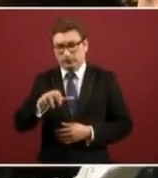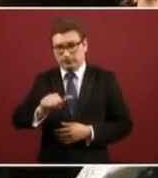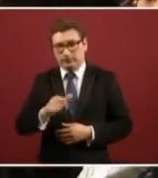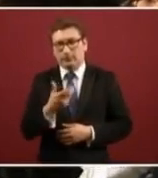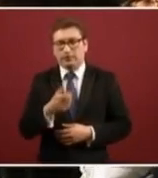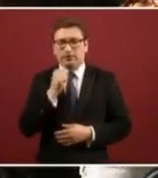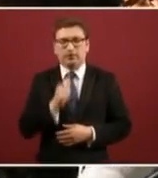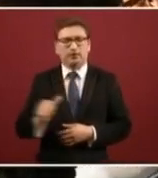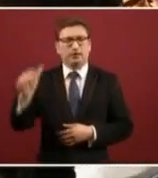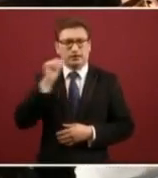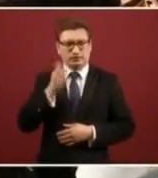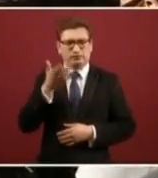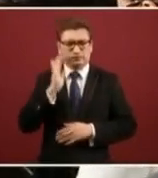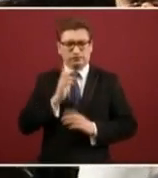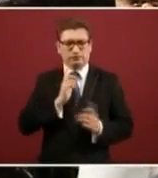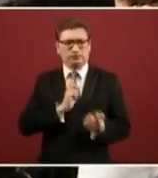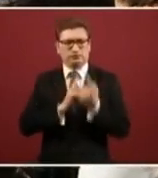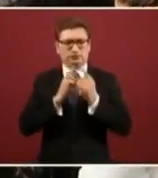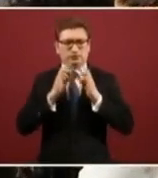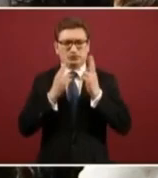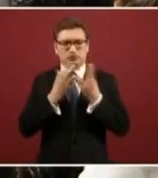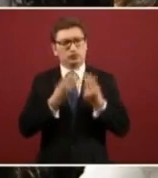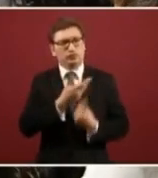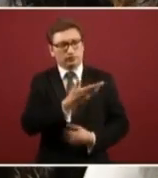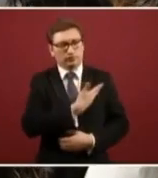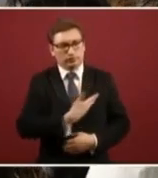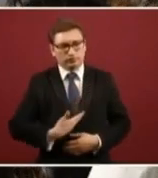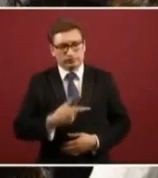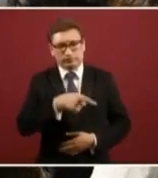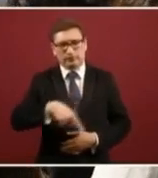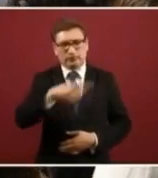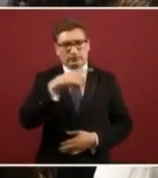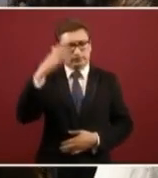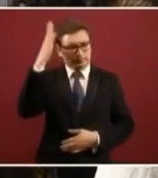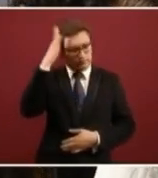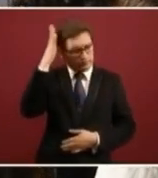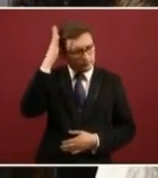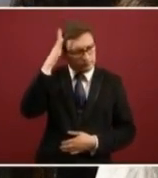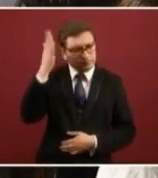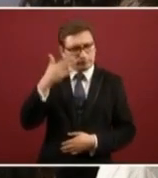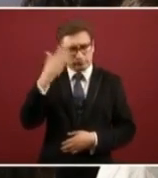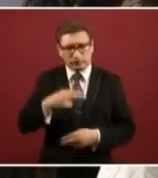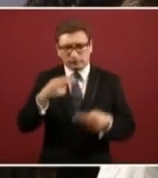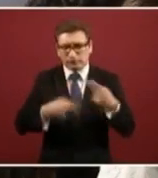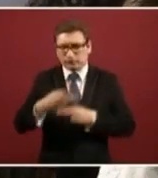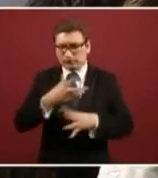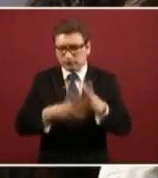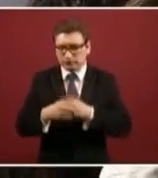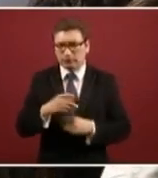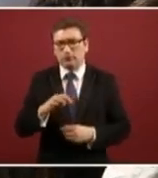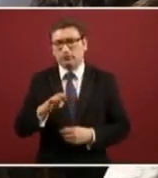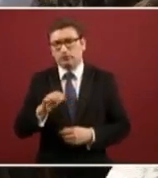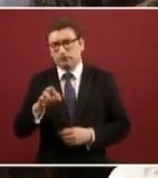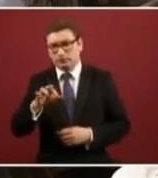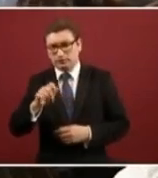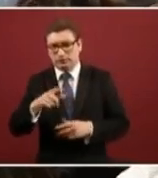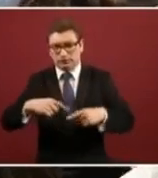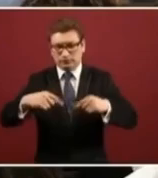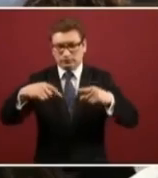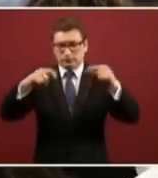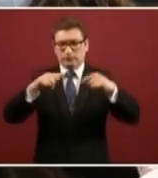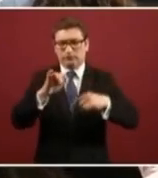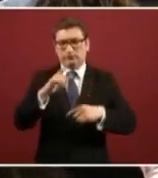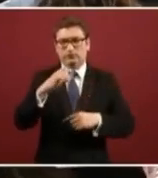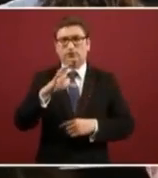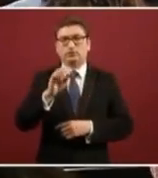Ayer estuvimos reunidos, señor presidente, con los dirigentes de la Cámara Nacional de la Industria Molinera de Trigo,